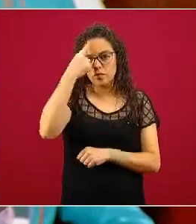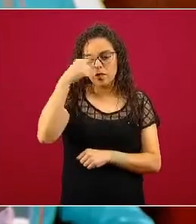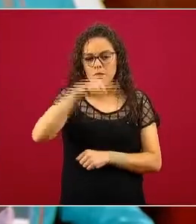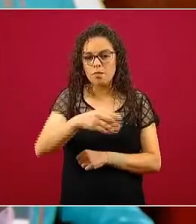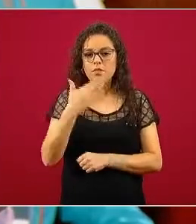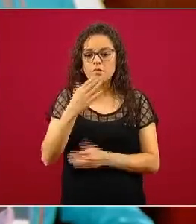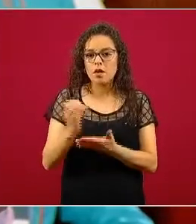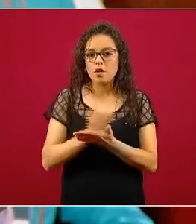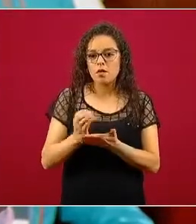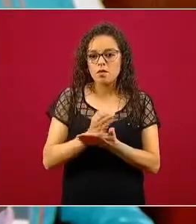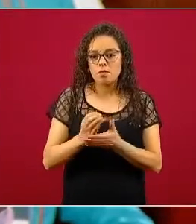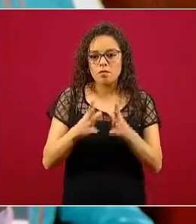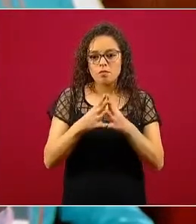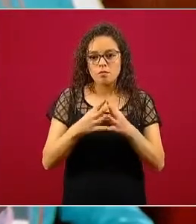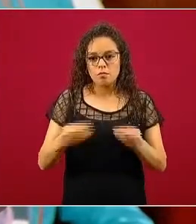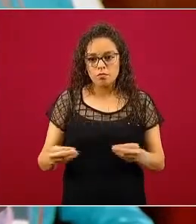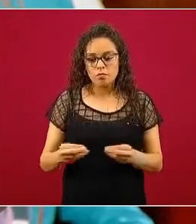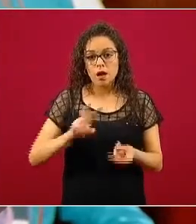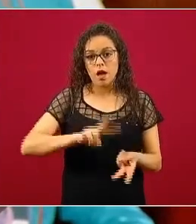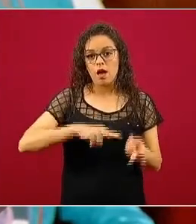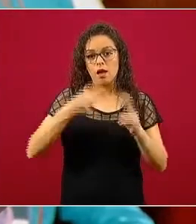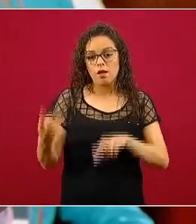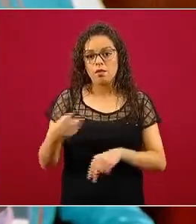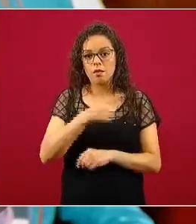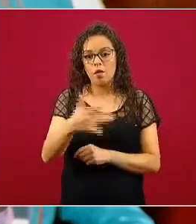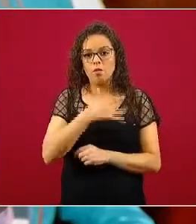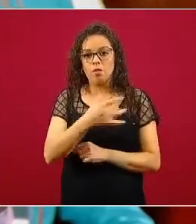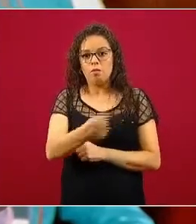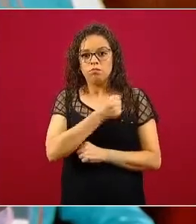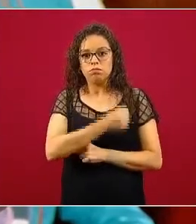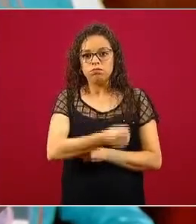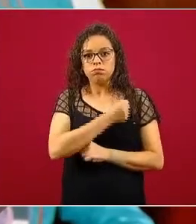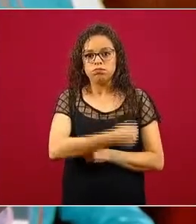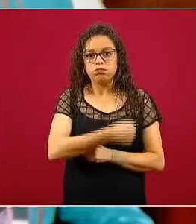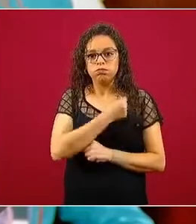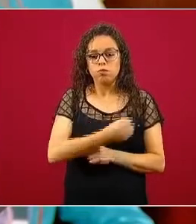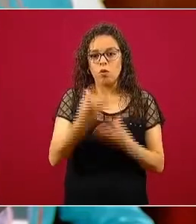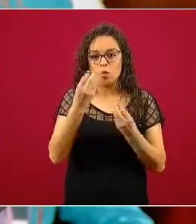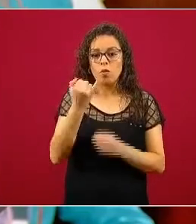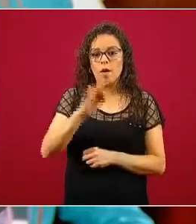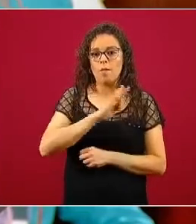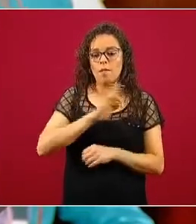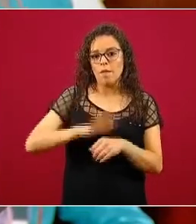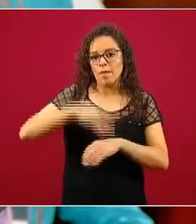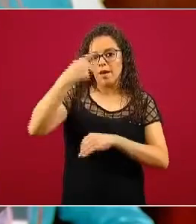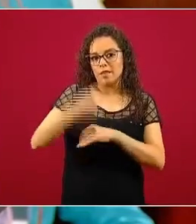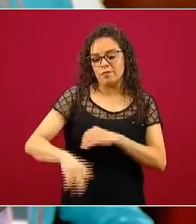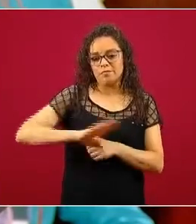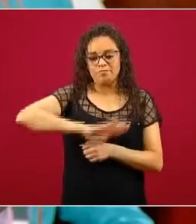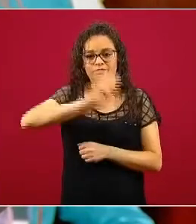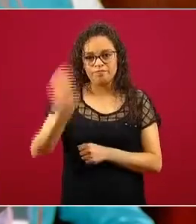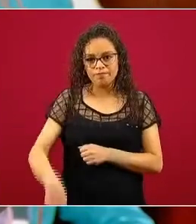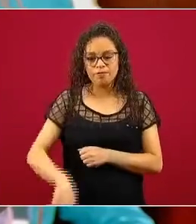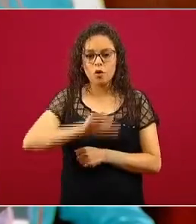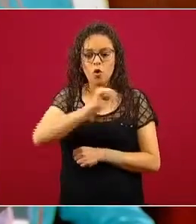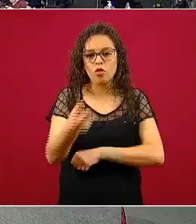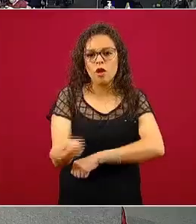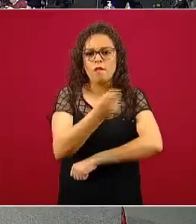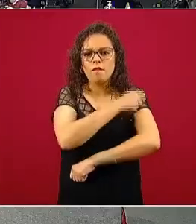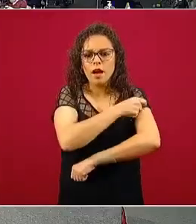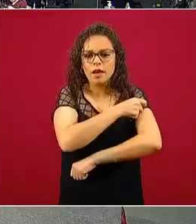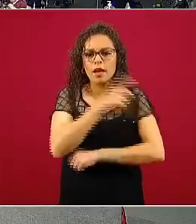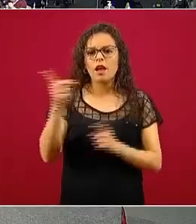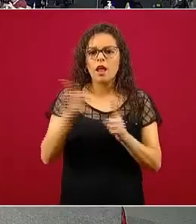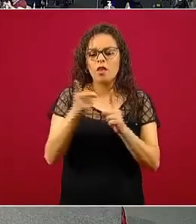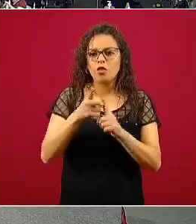e incluso se asoció a arritmias ventriculares y a un aumento del riesgo de muerte. y el otro sobre una vacuna que se probó en Wuhan,